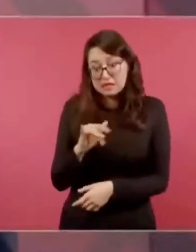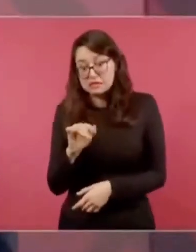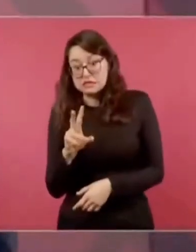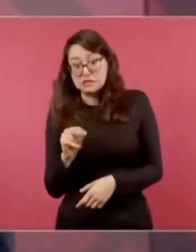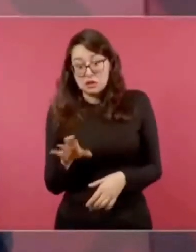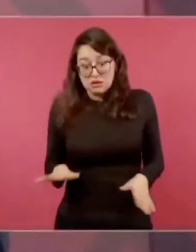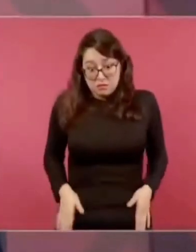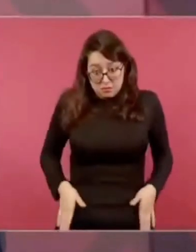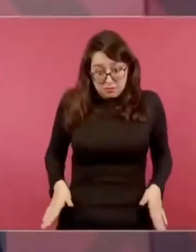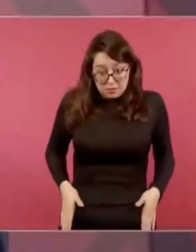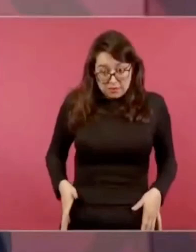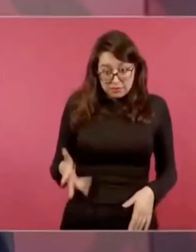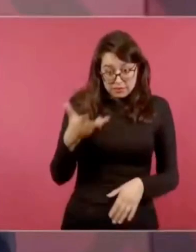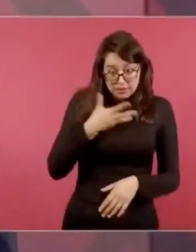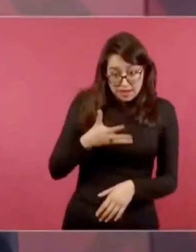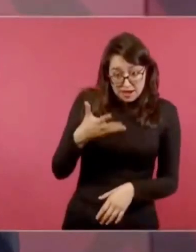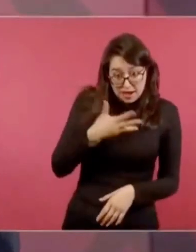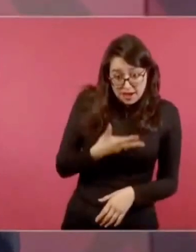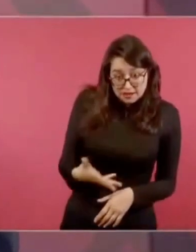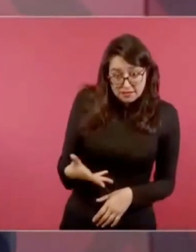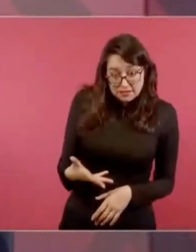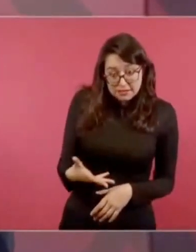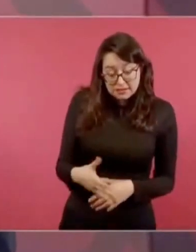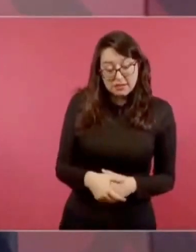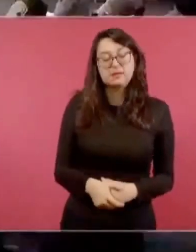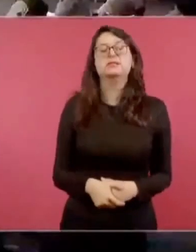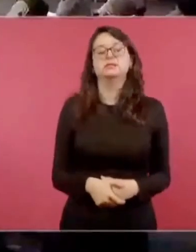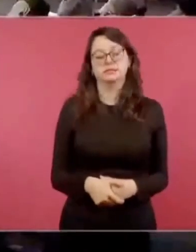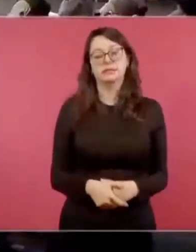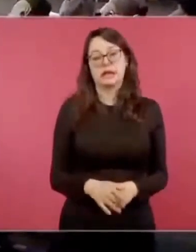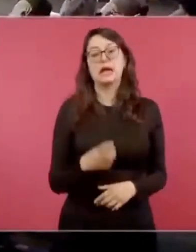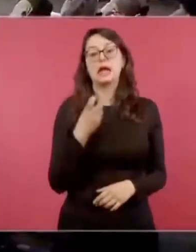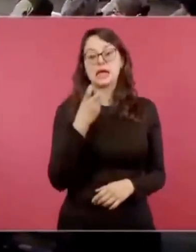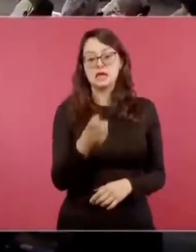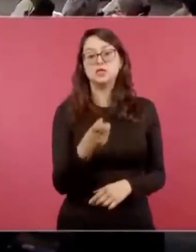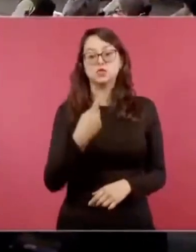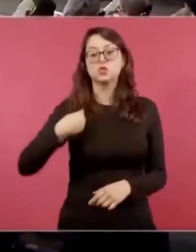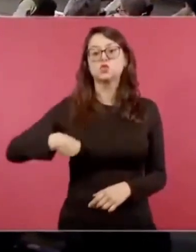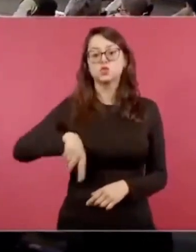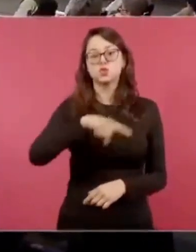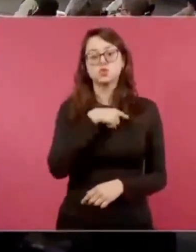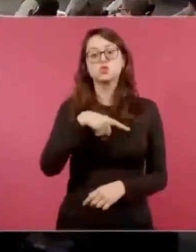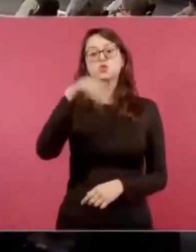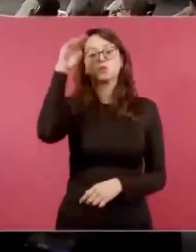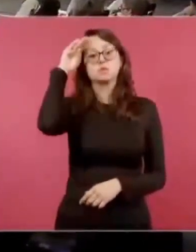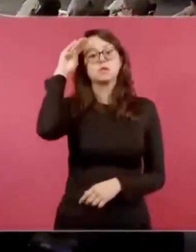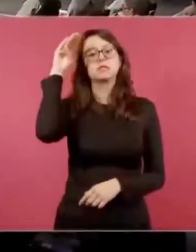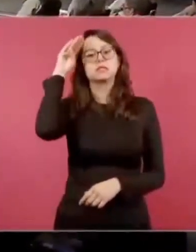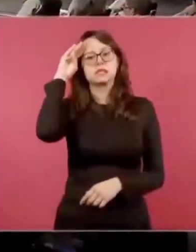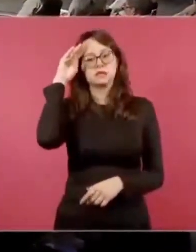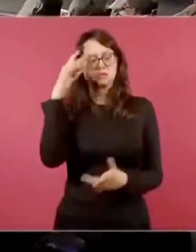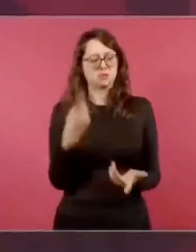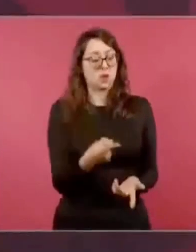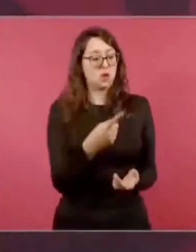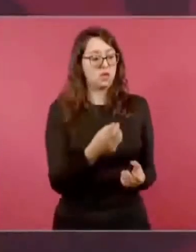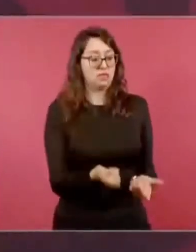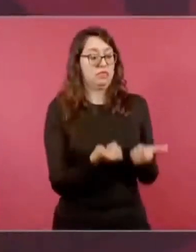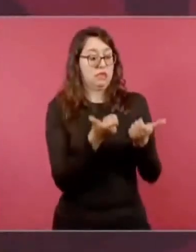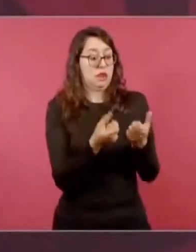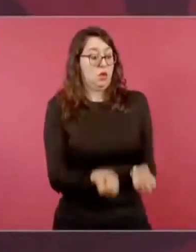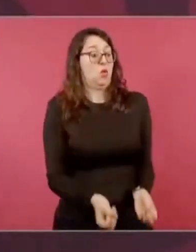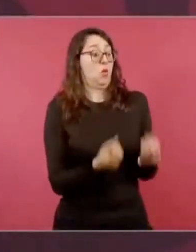lo que estamos comentando. Nosotros consideramos que lo fundamental no es cuantitativo,